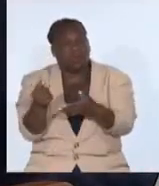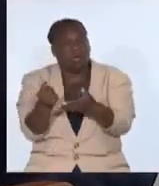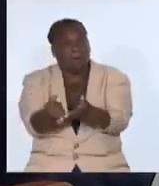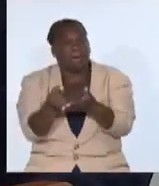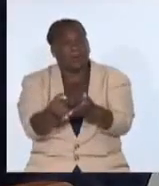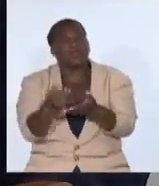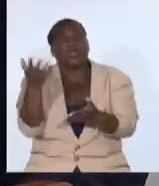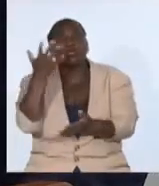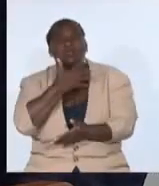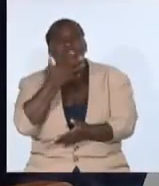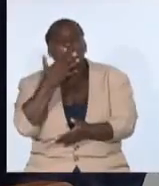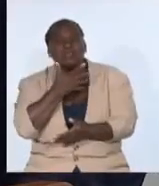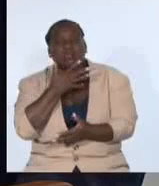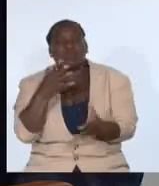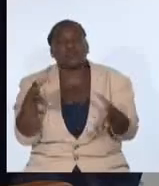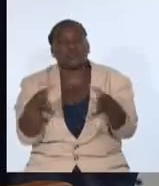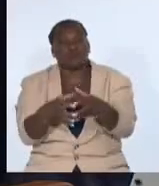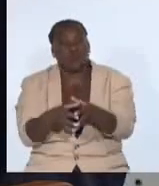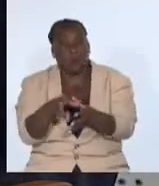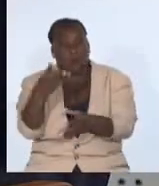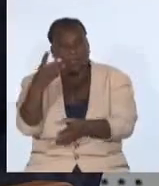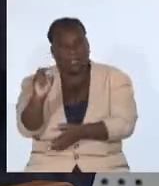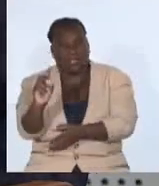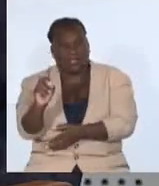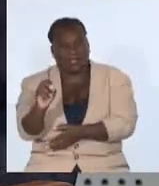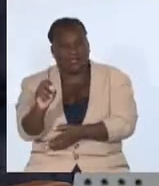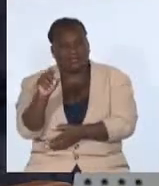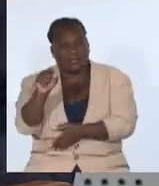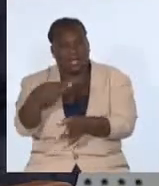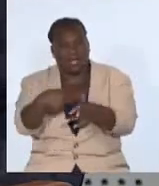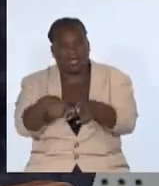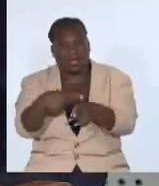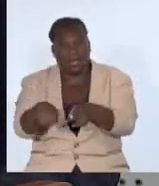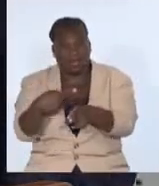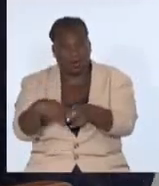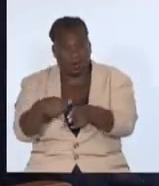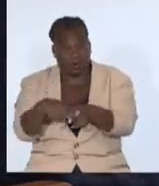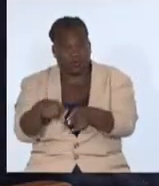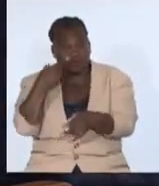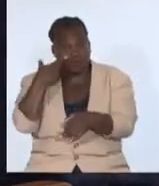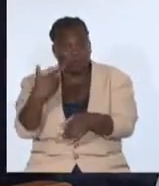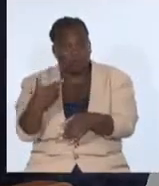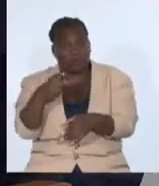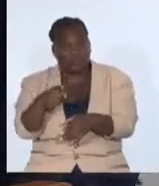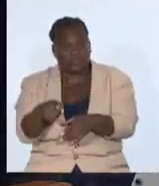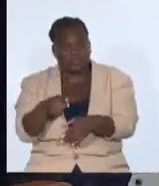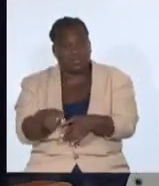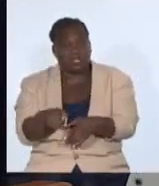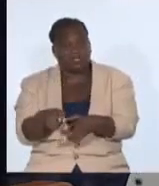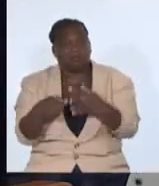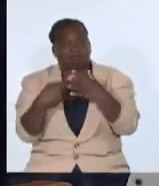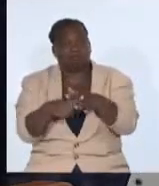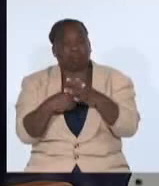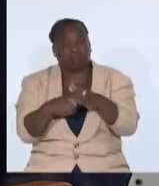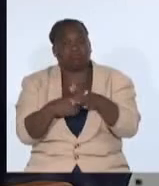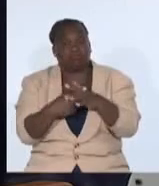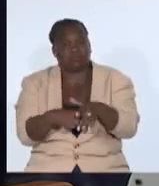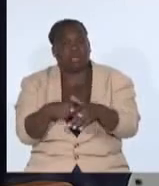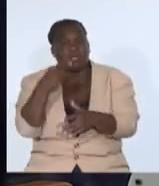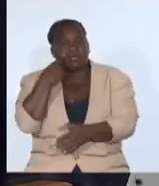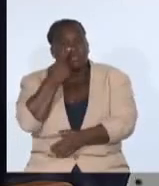del g20 los recursos necesarios para la solución de fondos a estos problemas existen